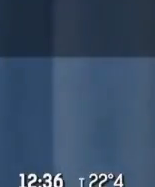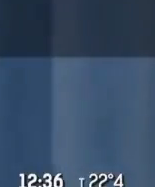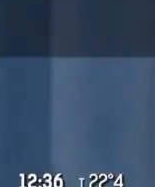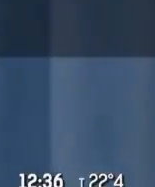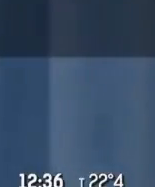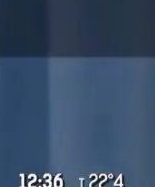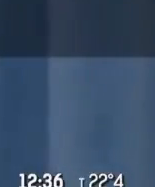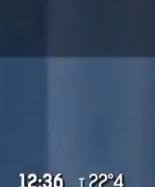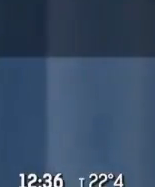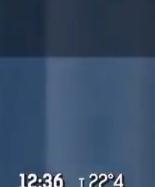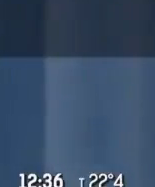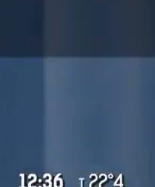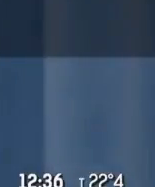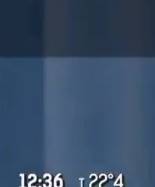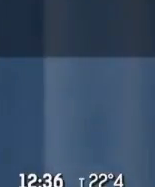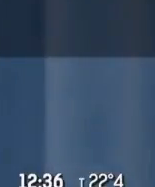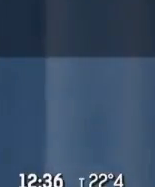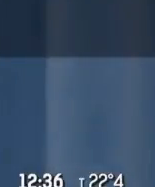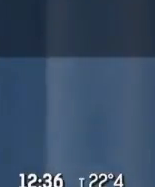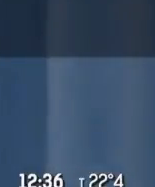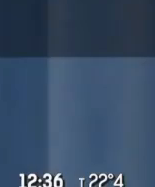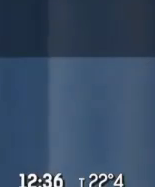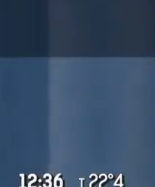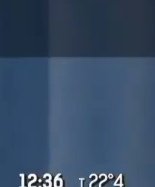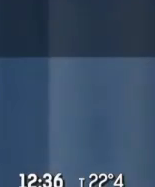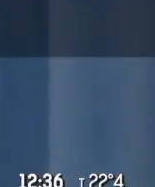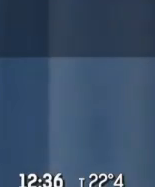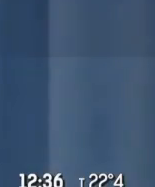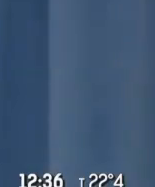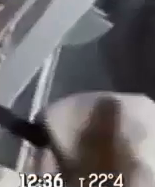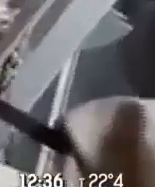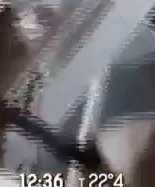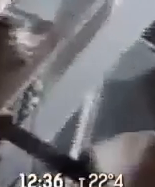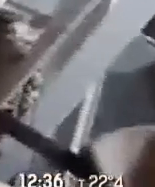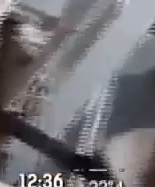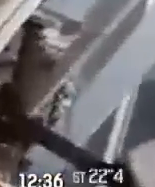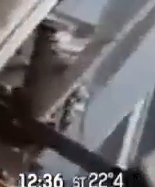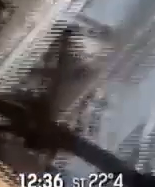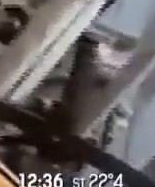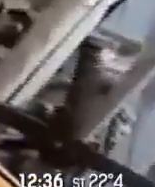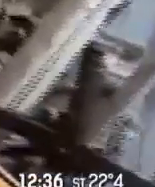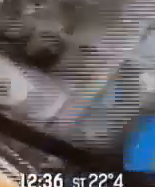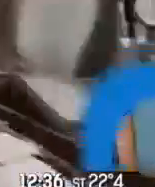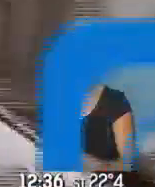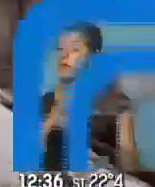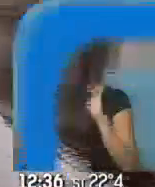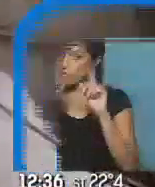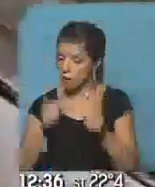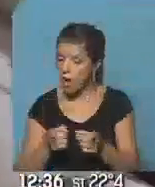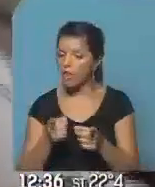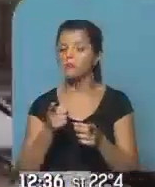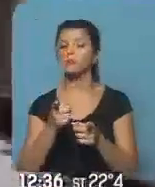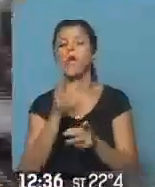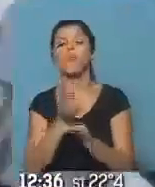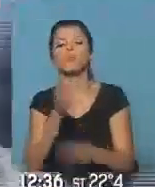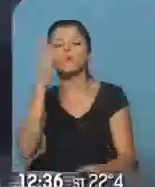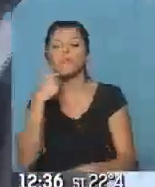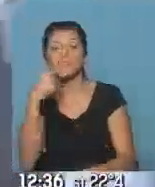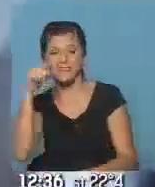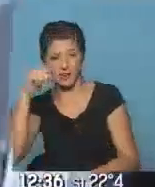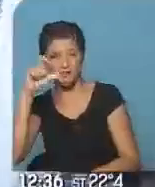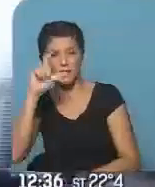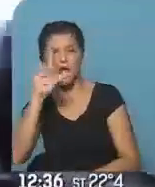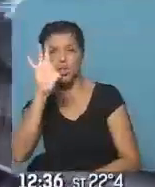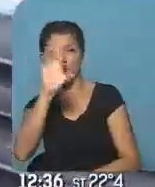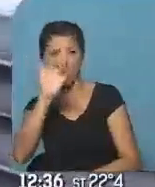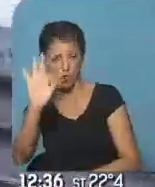for them to continue centralized R&D, that facility not existing. Sin embargo, los expertos afirman que el cloro usado como